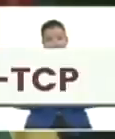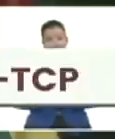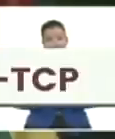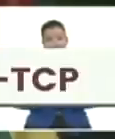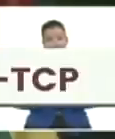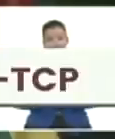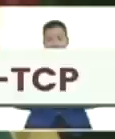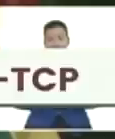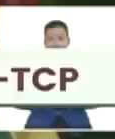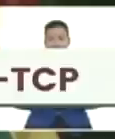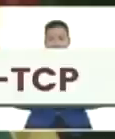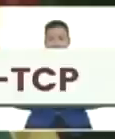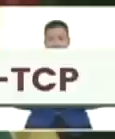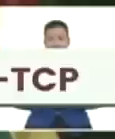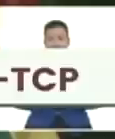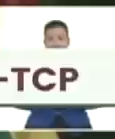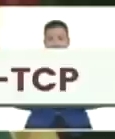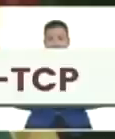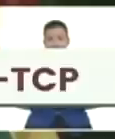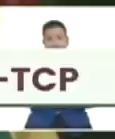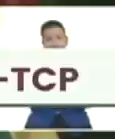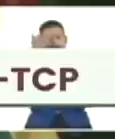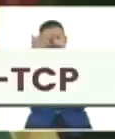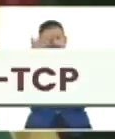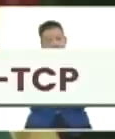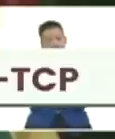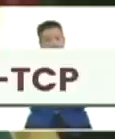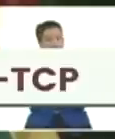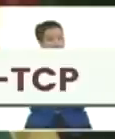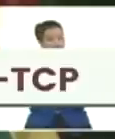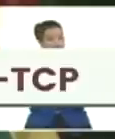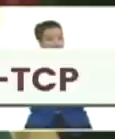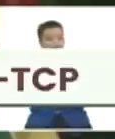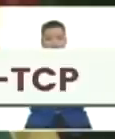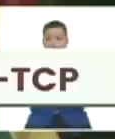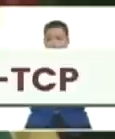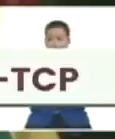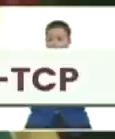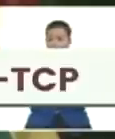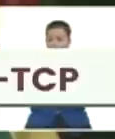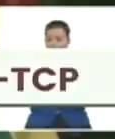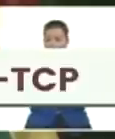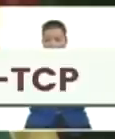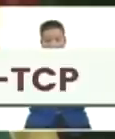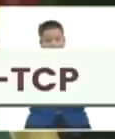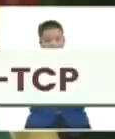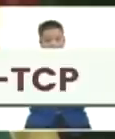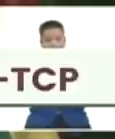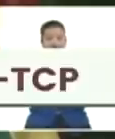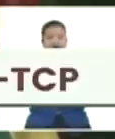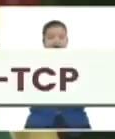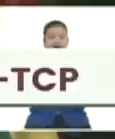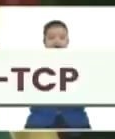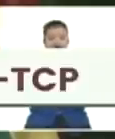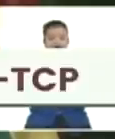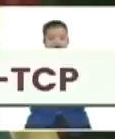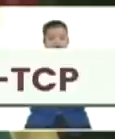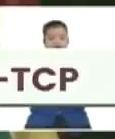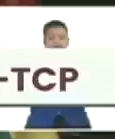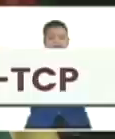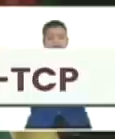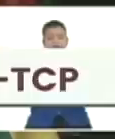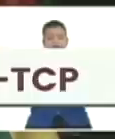saludo al hermano pueblo ecuatoriano también, con motivo de la conmemoración este pasado 24 de